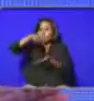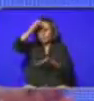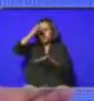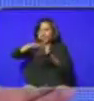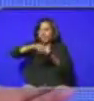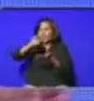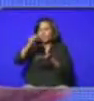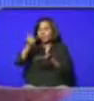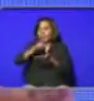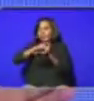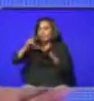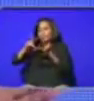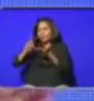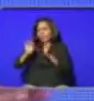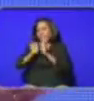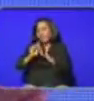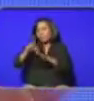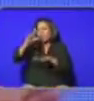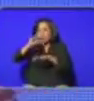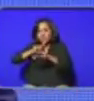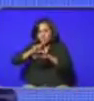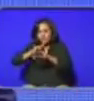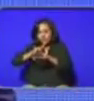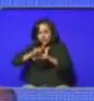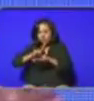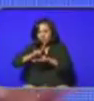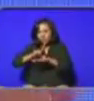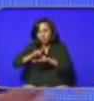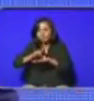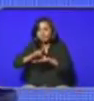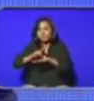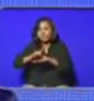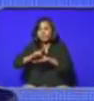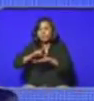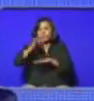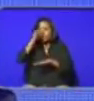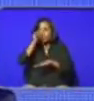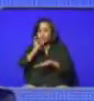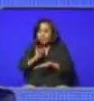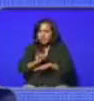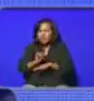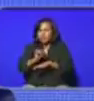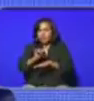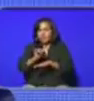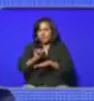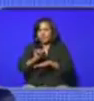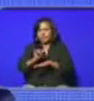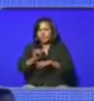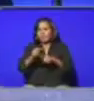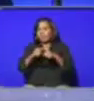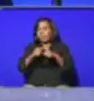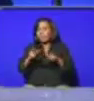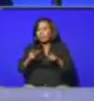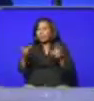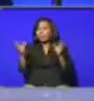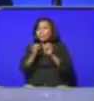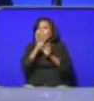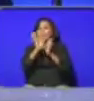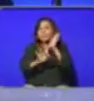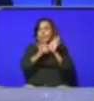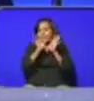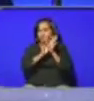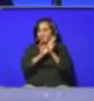de licenciaturas, ingenierías o carreras que tienen una estancia un poco más prolongada.